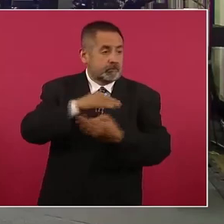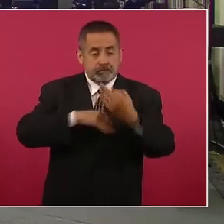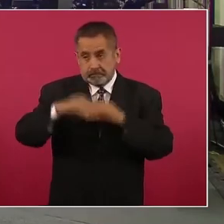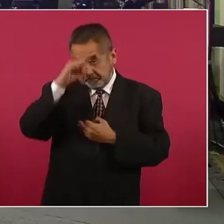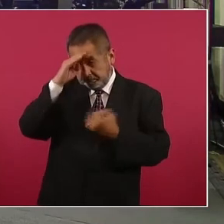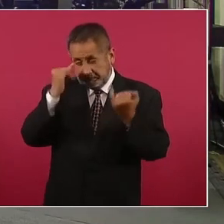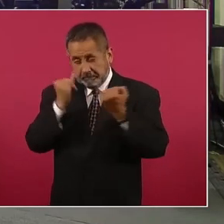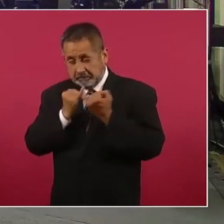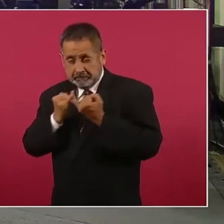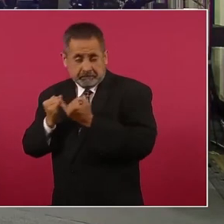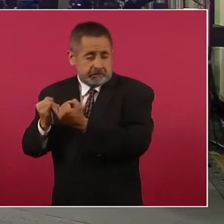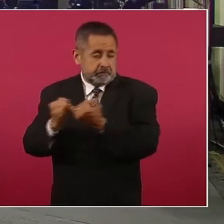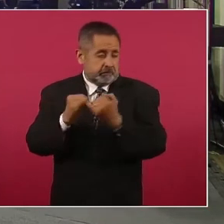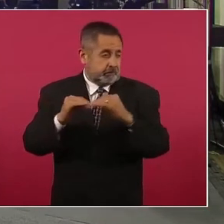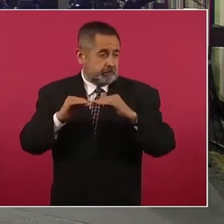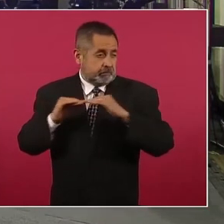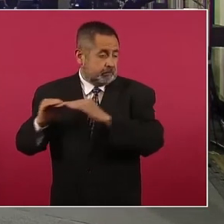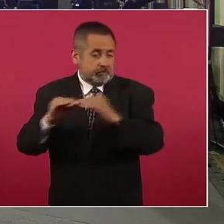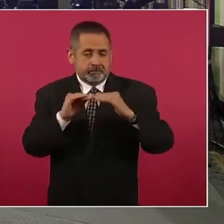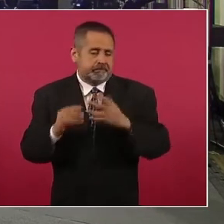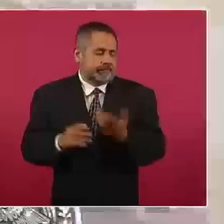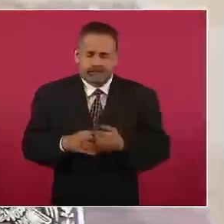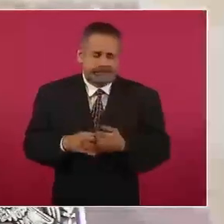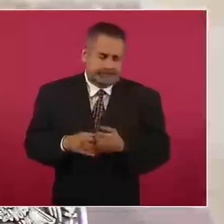puede haber